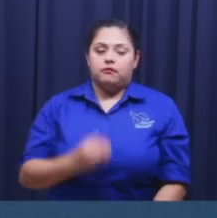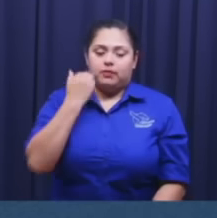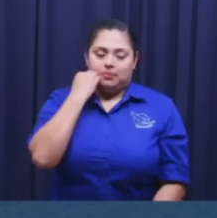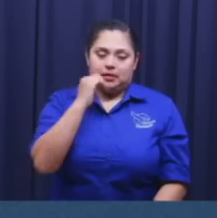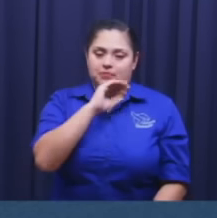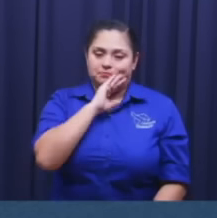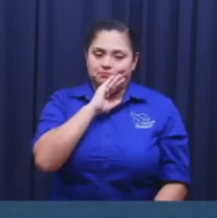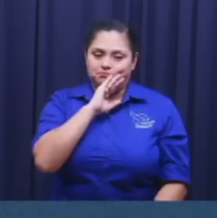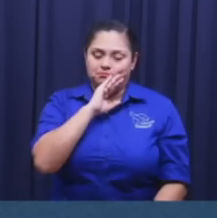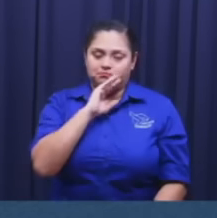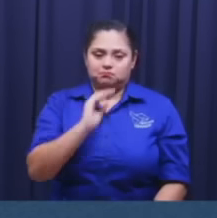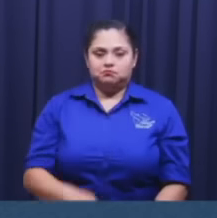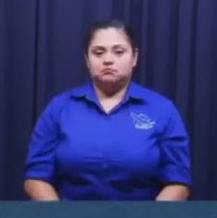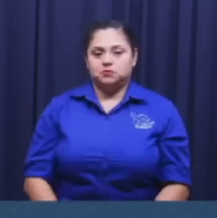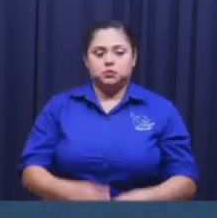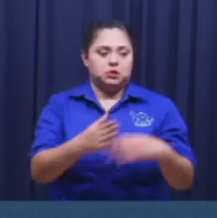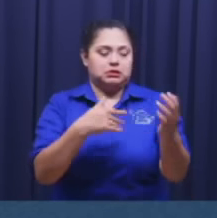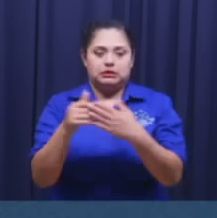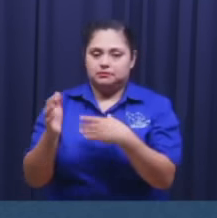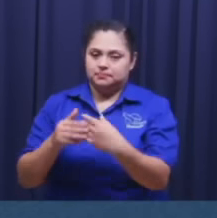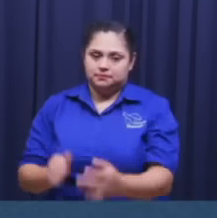mire,